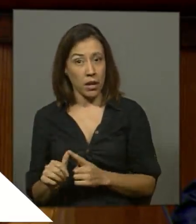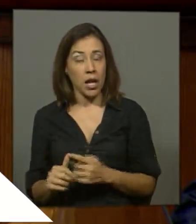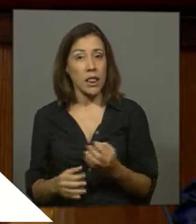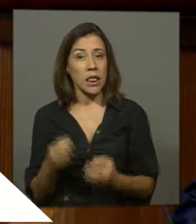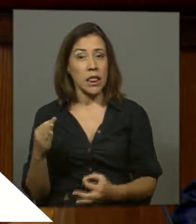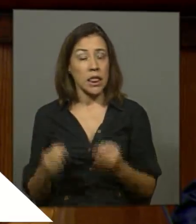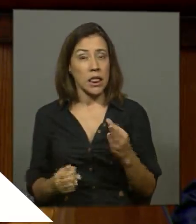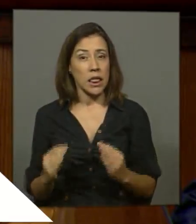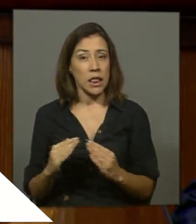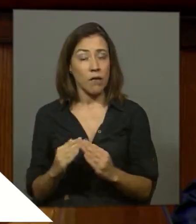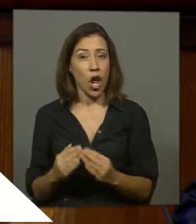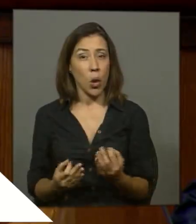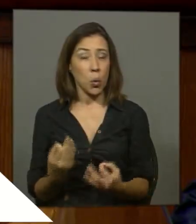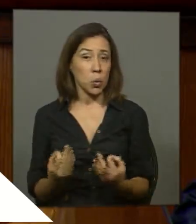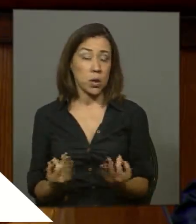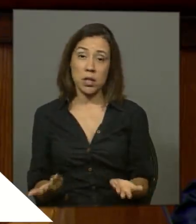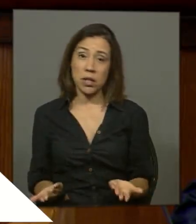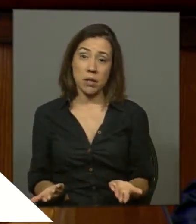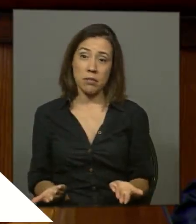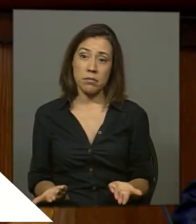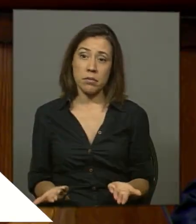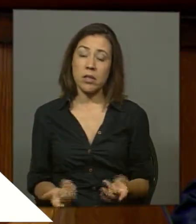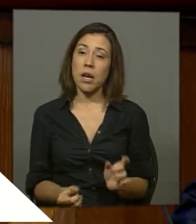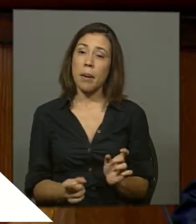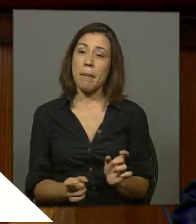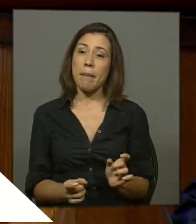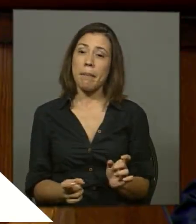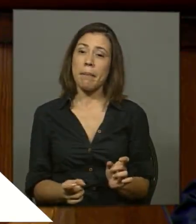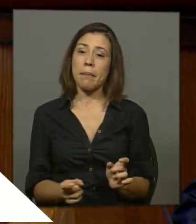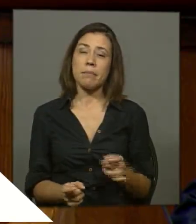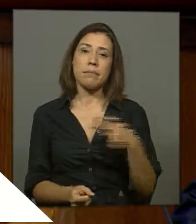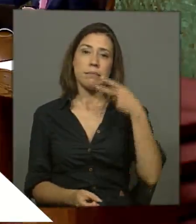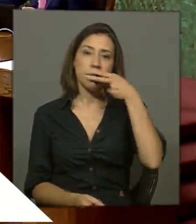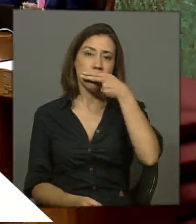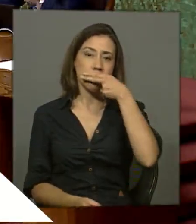tribunales de Justicia por lo tanto aquellas personas